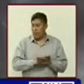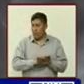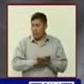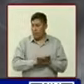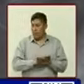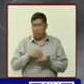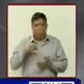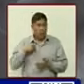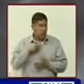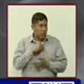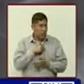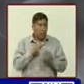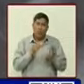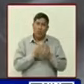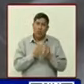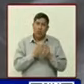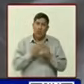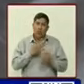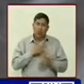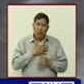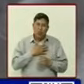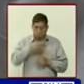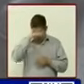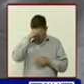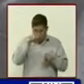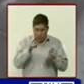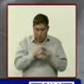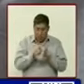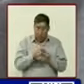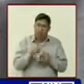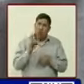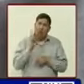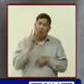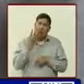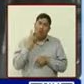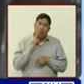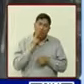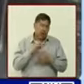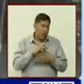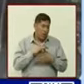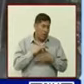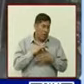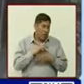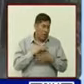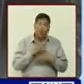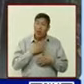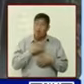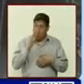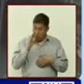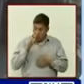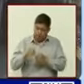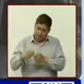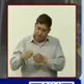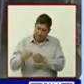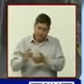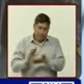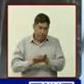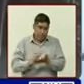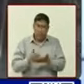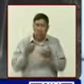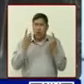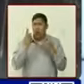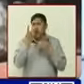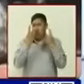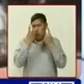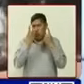Nosotros habíamos comprado con mi hermano algo de verdura y algo de carne. Mi mamá prendió la cocina. Teníamos dos